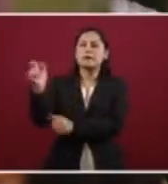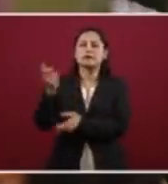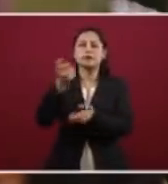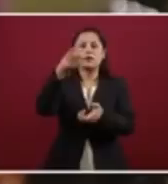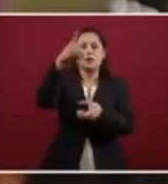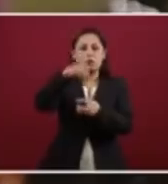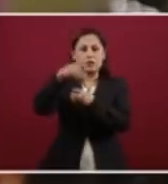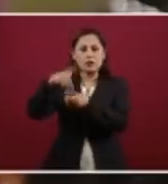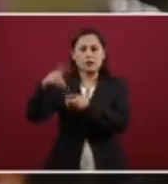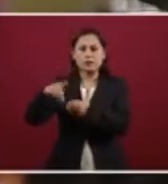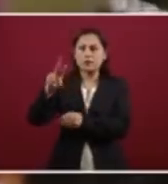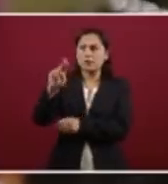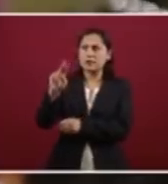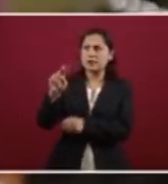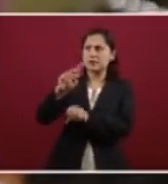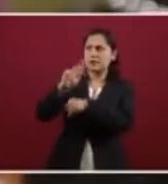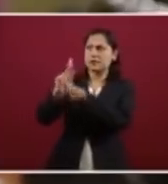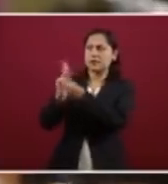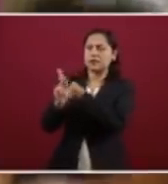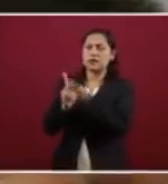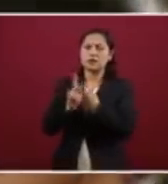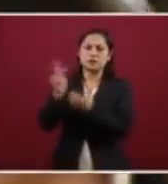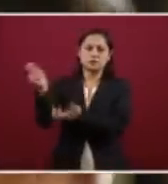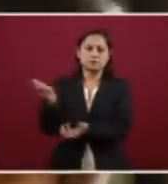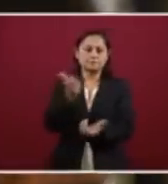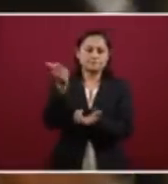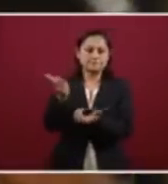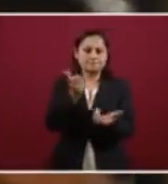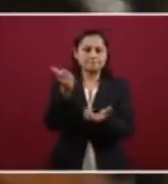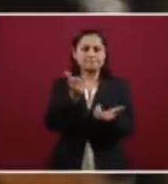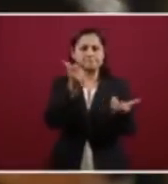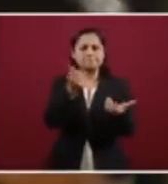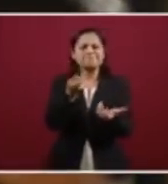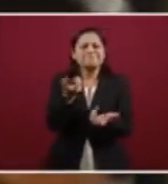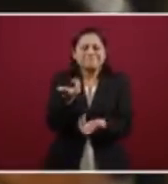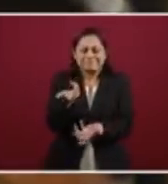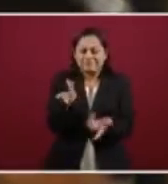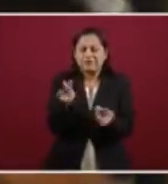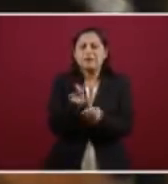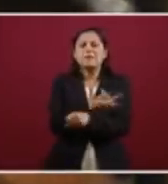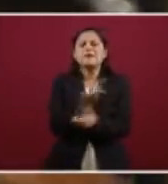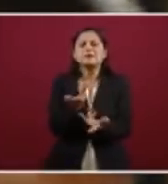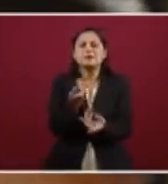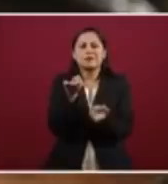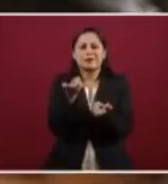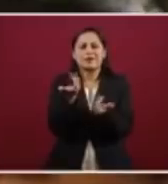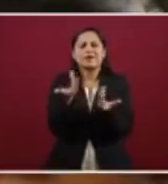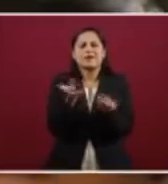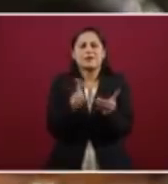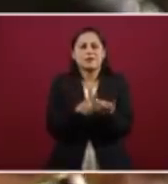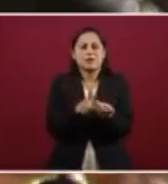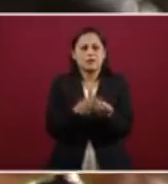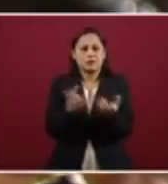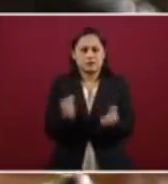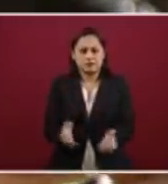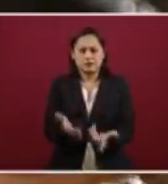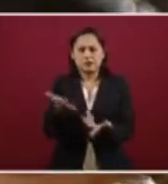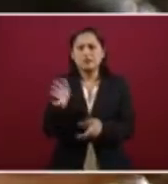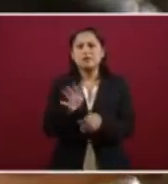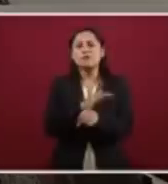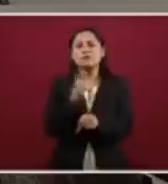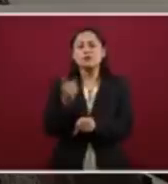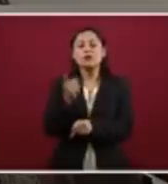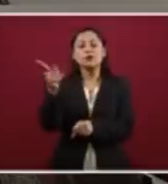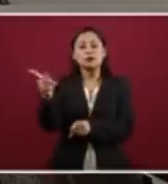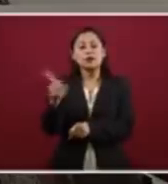reconstrucción de los inmuebles y de los daños, sobre todo porque el Vaticano también